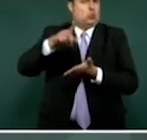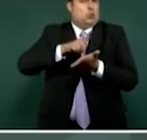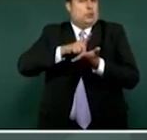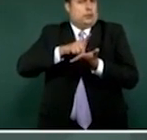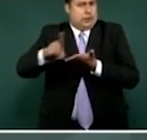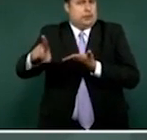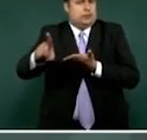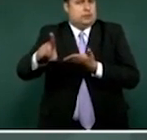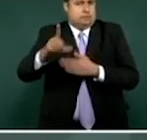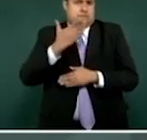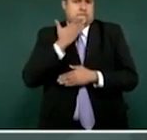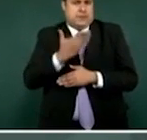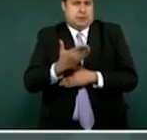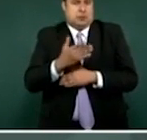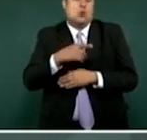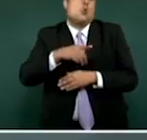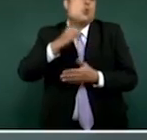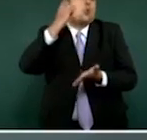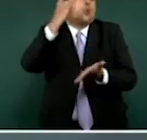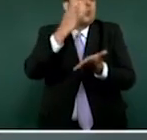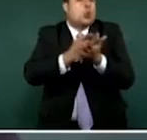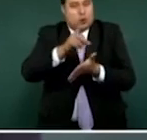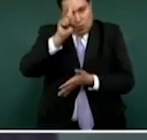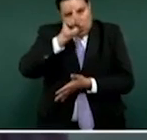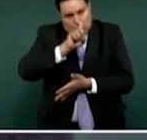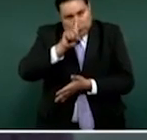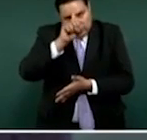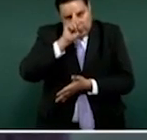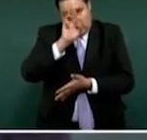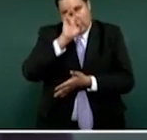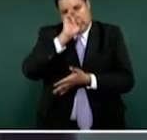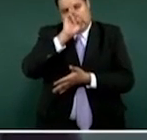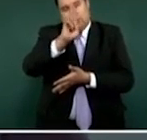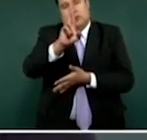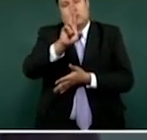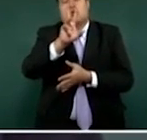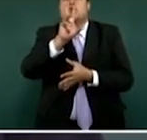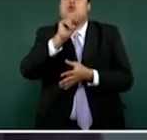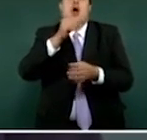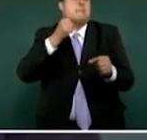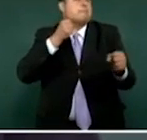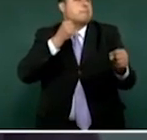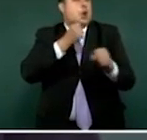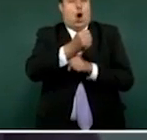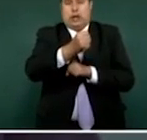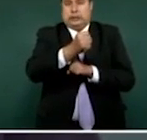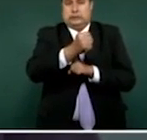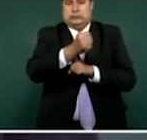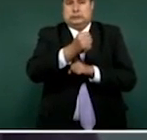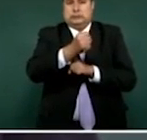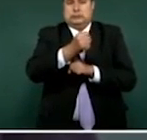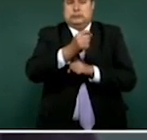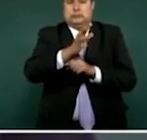única recomendación respetuosa es que no haya violencia,